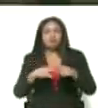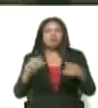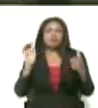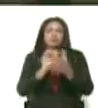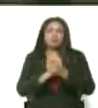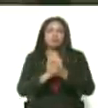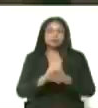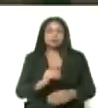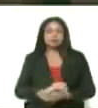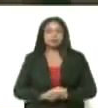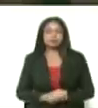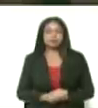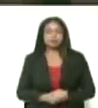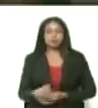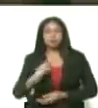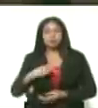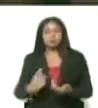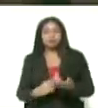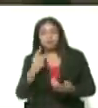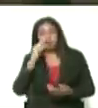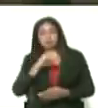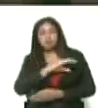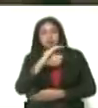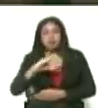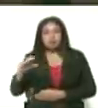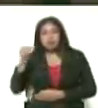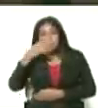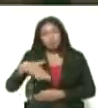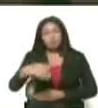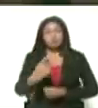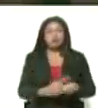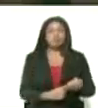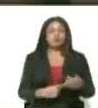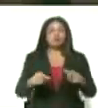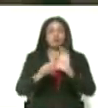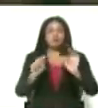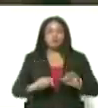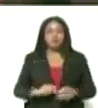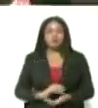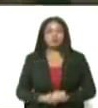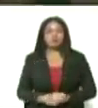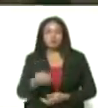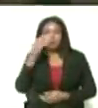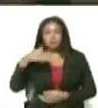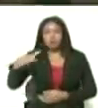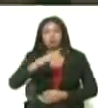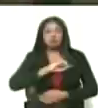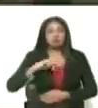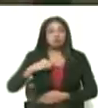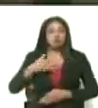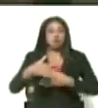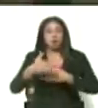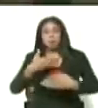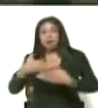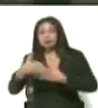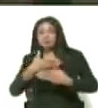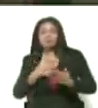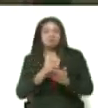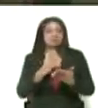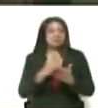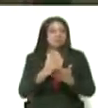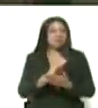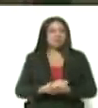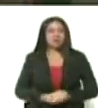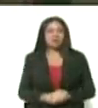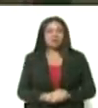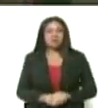amistad. Y nuestros hermanos del Caribe, pueblos hermanos, pueblos, bueno, con quienes compartimos el